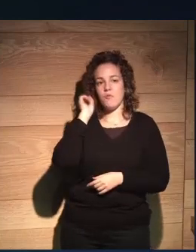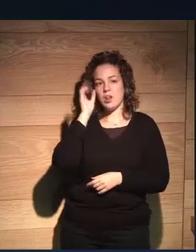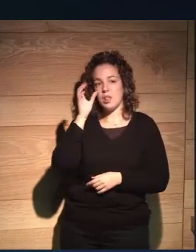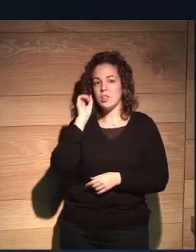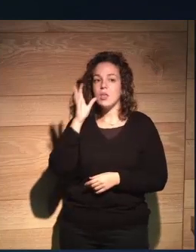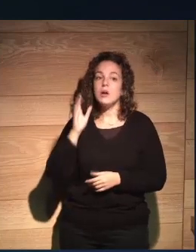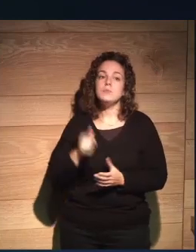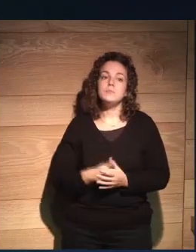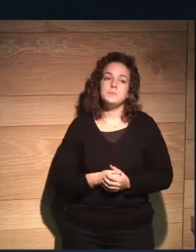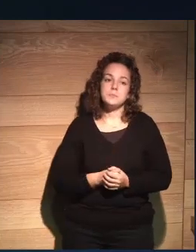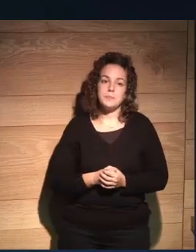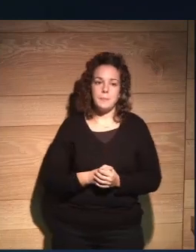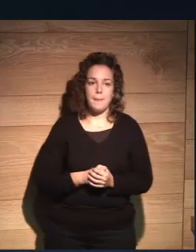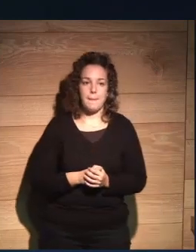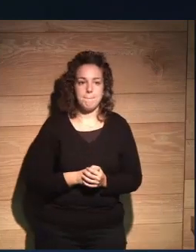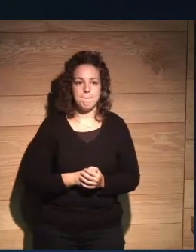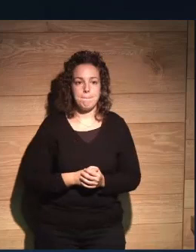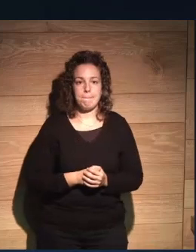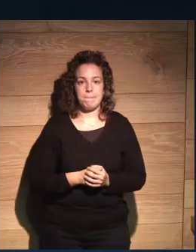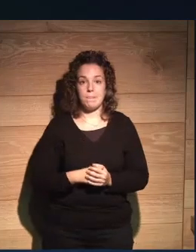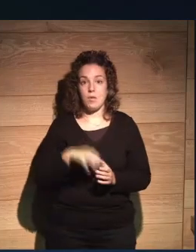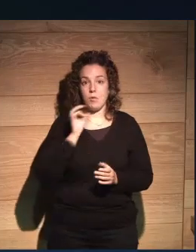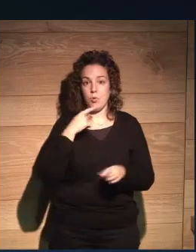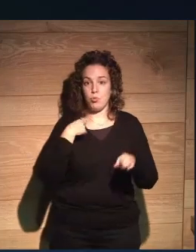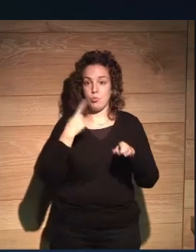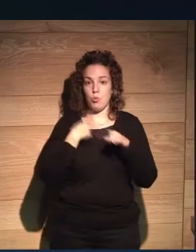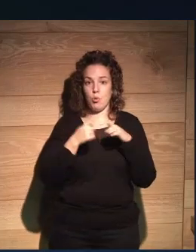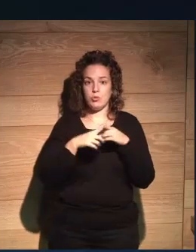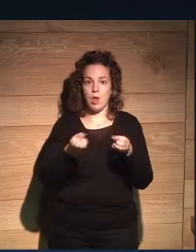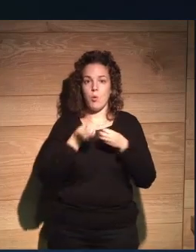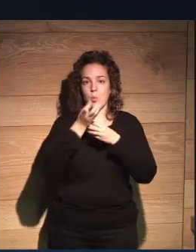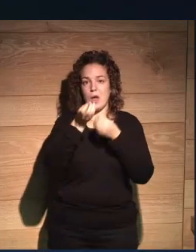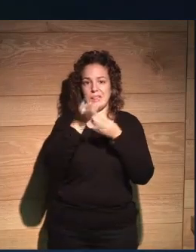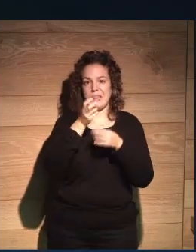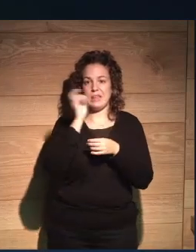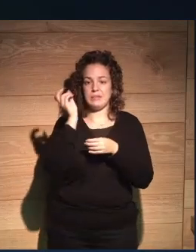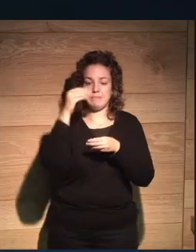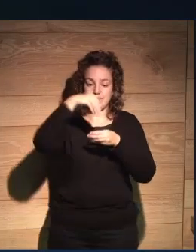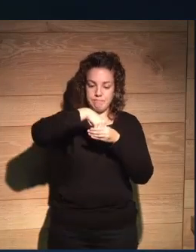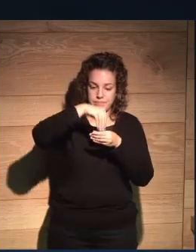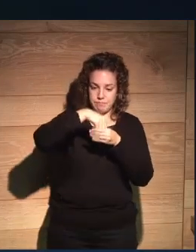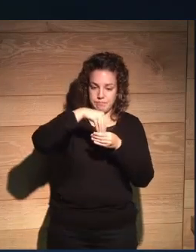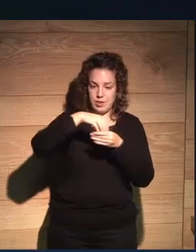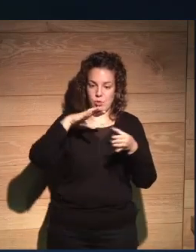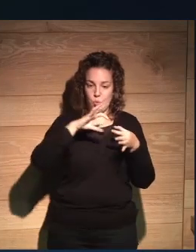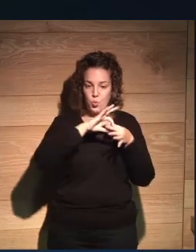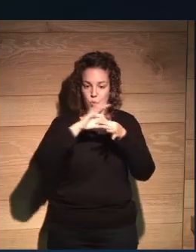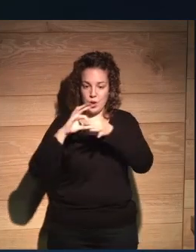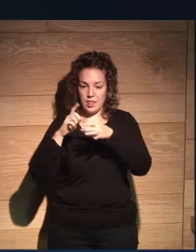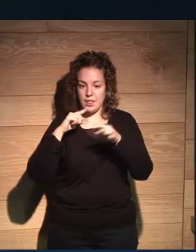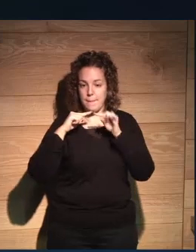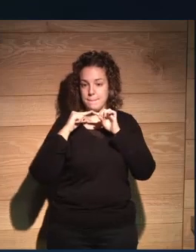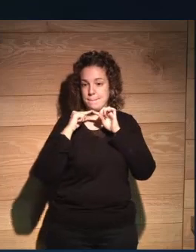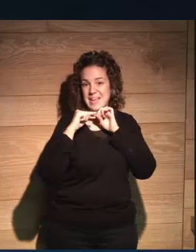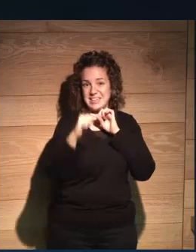o si lo que él está contando en la conferencia viene dentro, es coherente con su